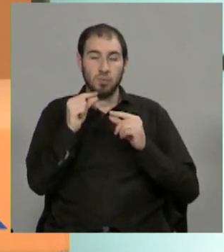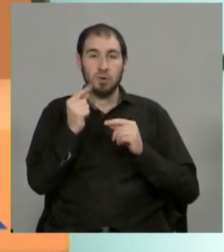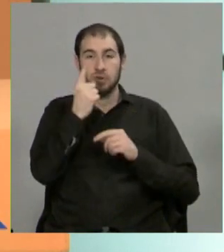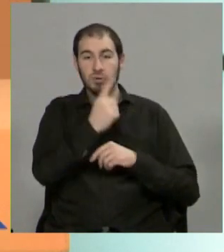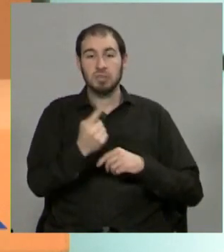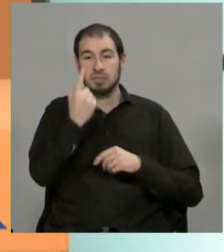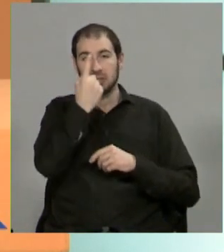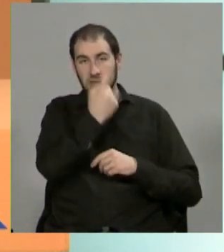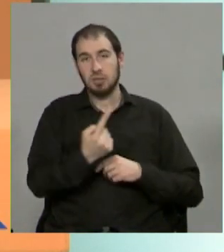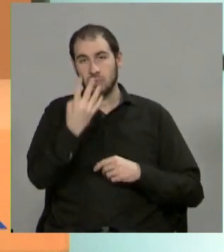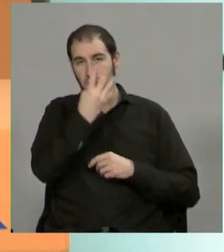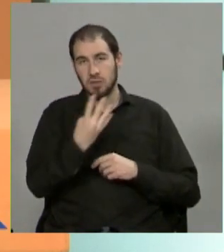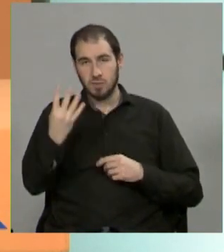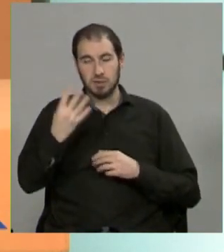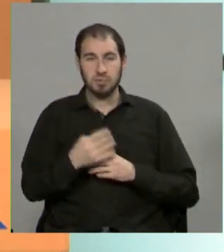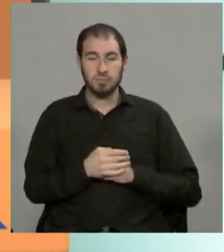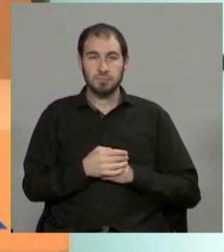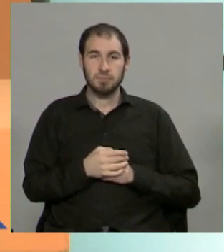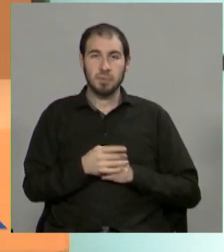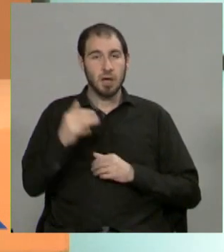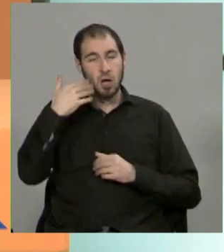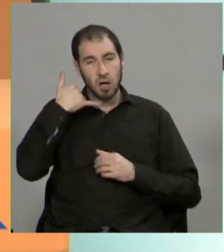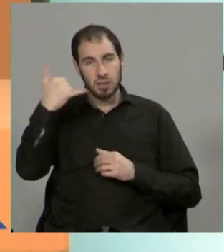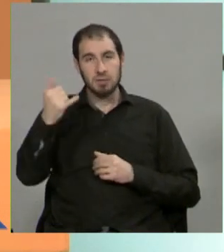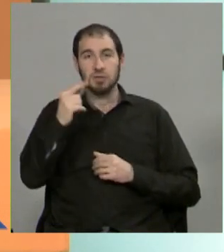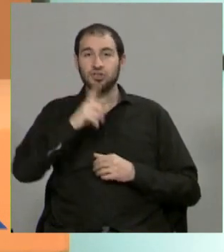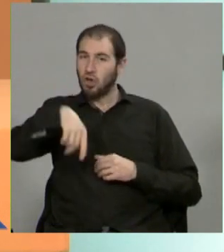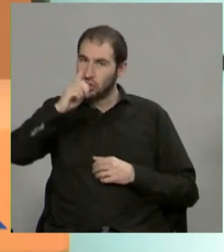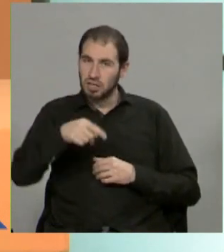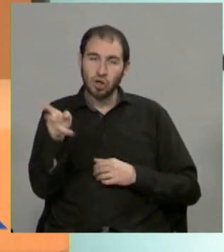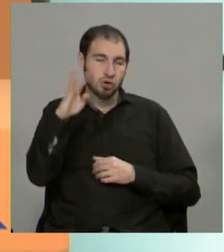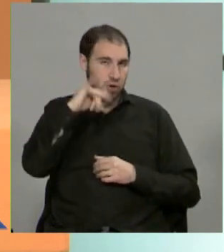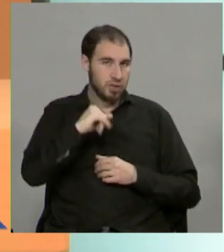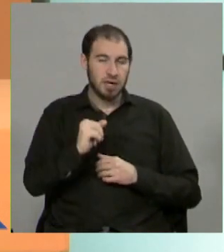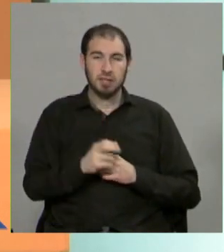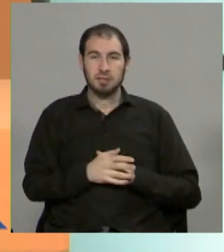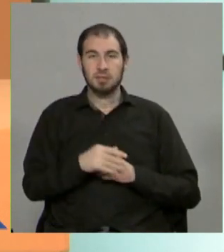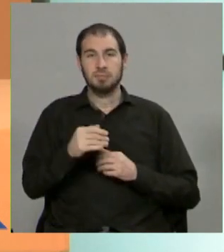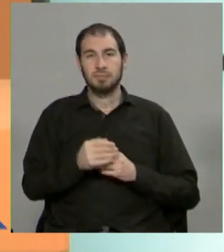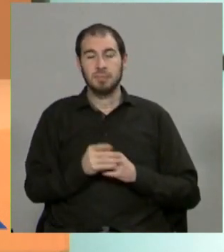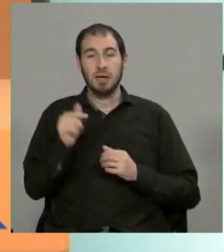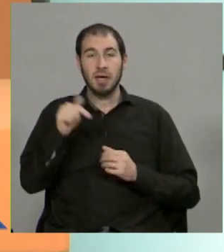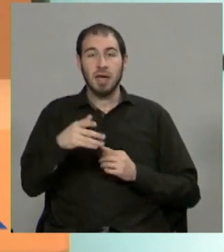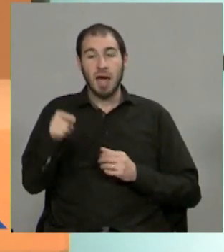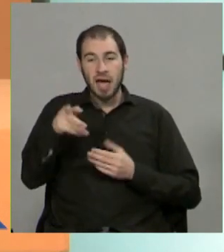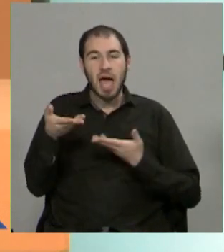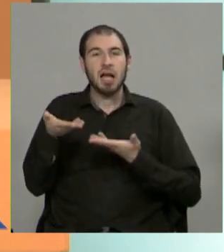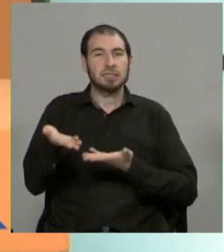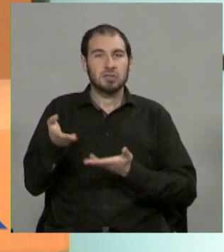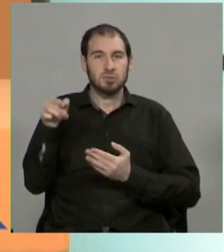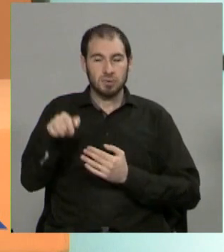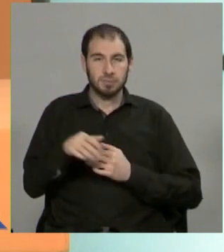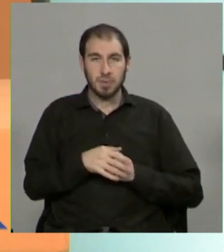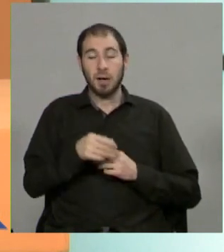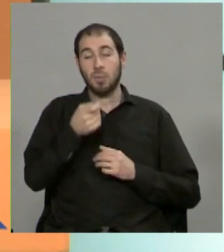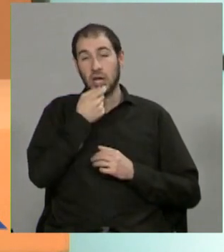línea 144, que se pueden comunicar los 365 días del año, las 24 horas, que es quien te va a asesorar.